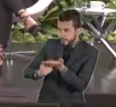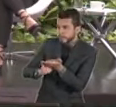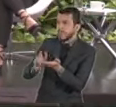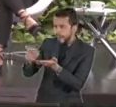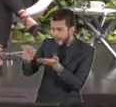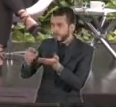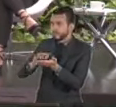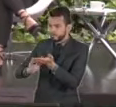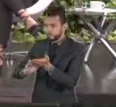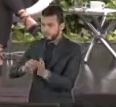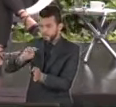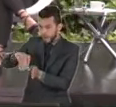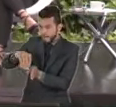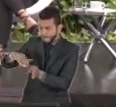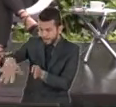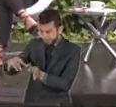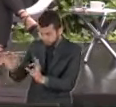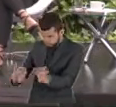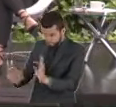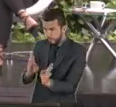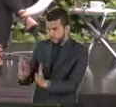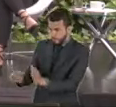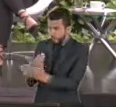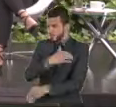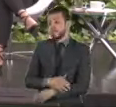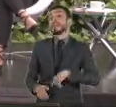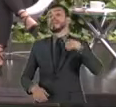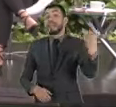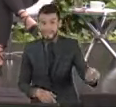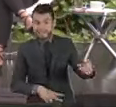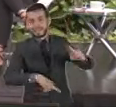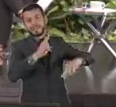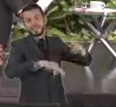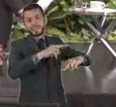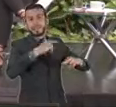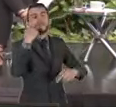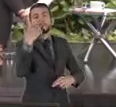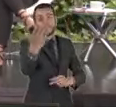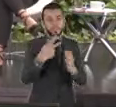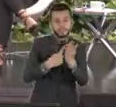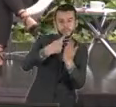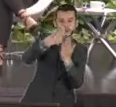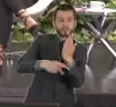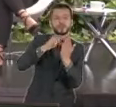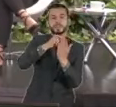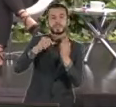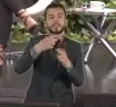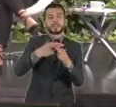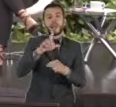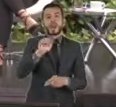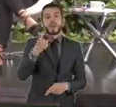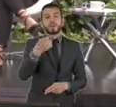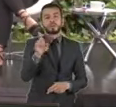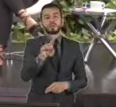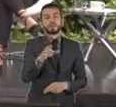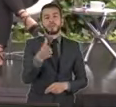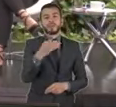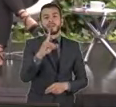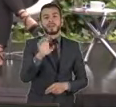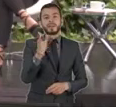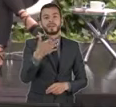ese sentido. Lagos de Torca, por ejemplo, que es un proyecto extraordinario, pero tiene que dejar de ser un